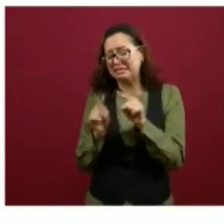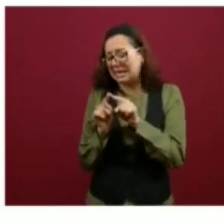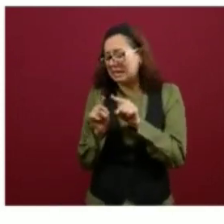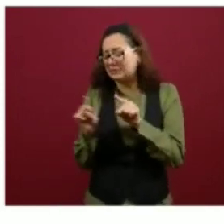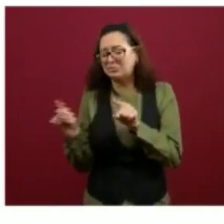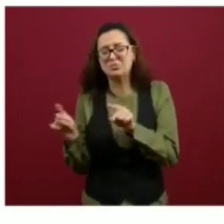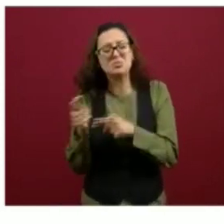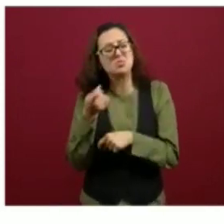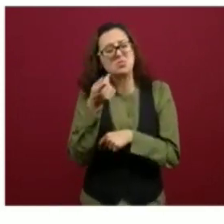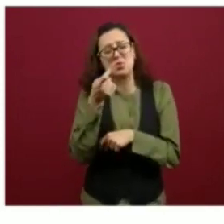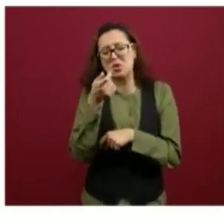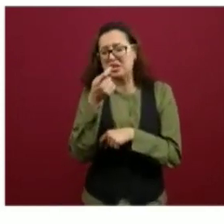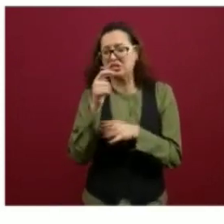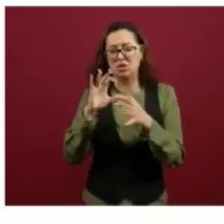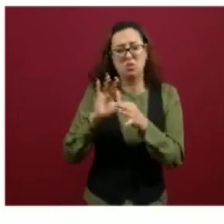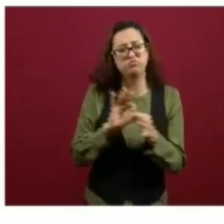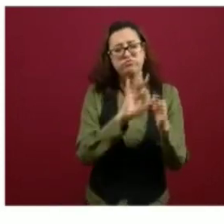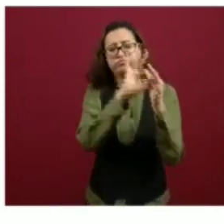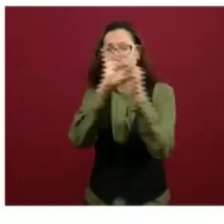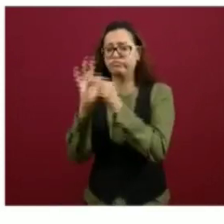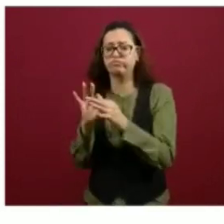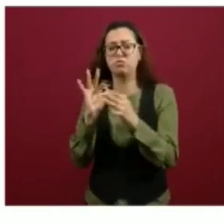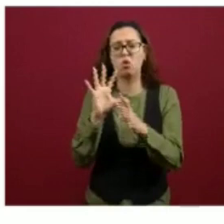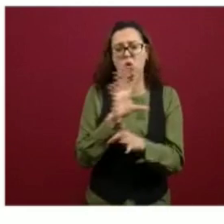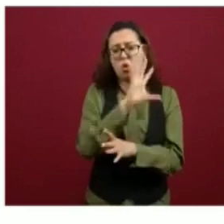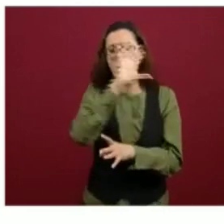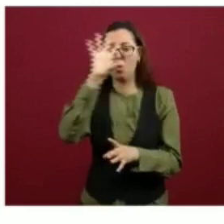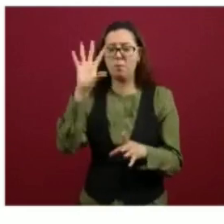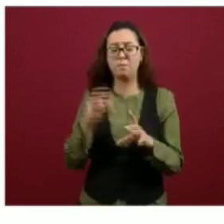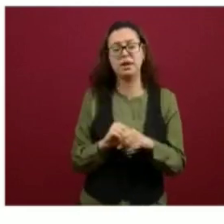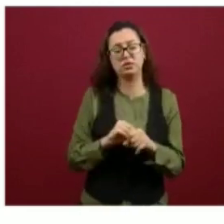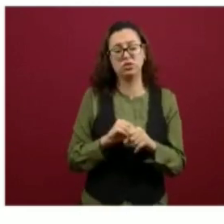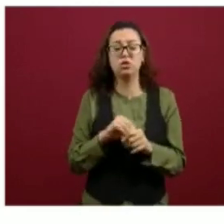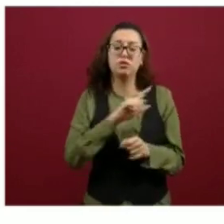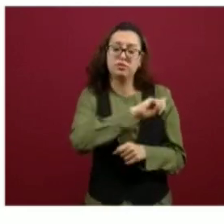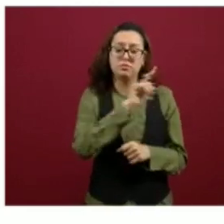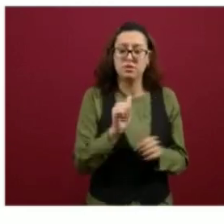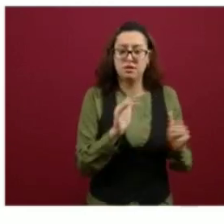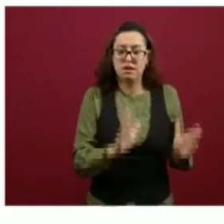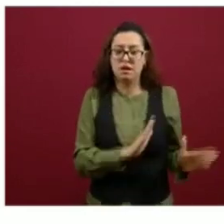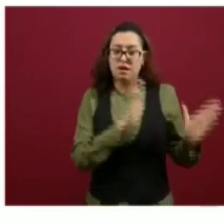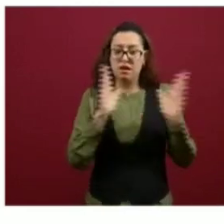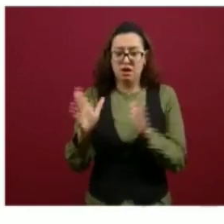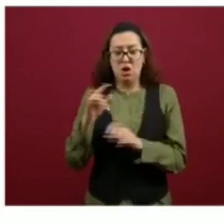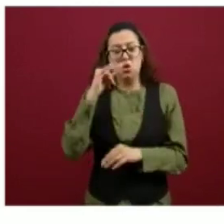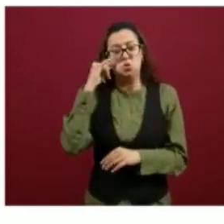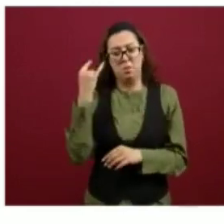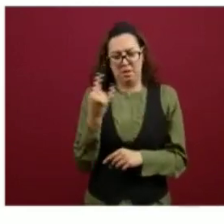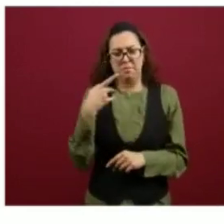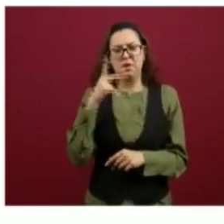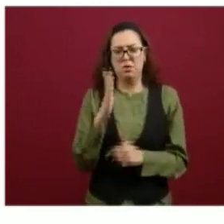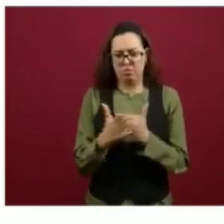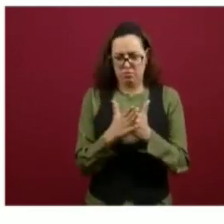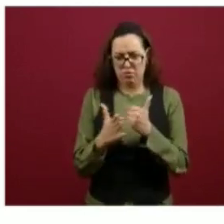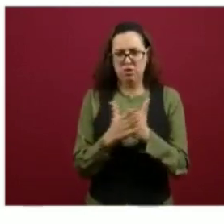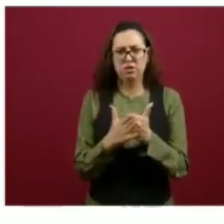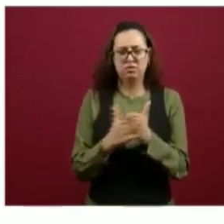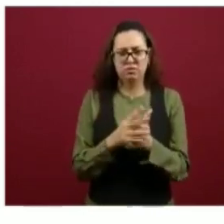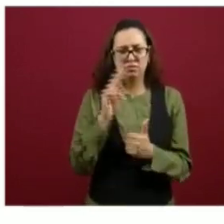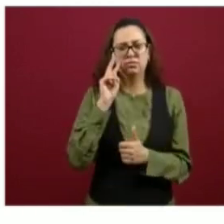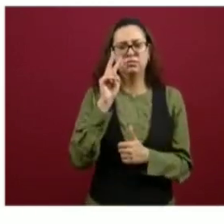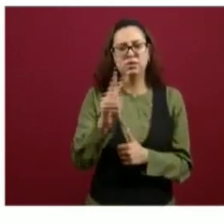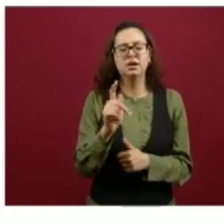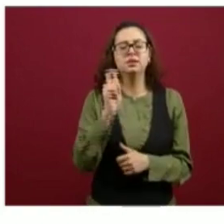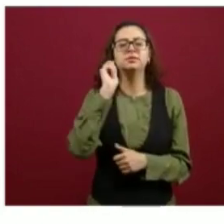pedacito, para que la conexión sea total. Y en el lado derecho, que ustedes no lo ven, pero lo verán cuando lo tengan en las manos, es